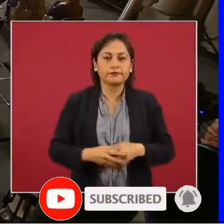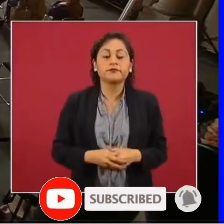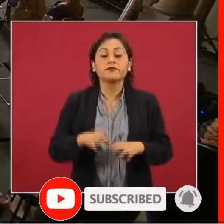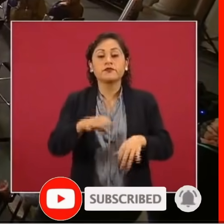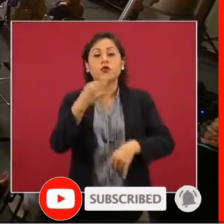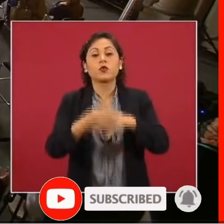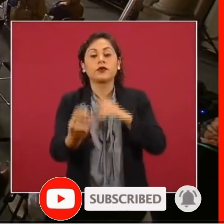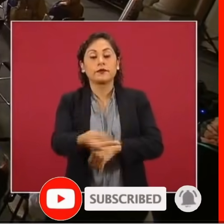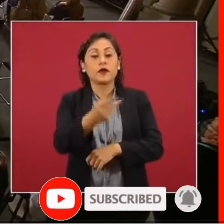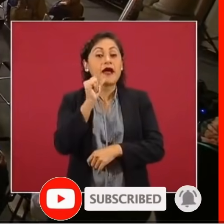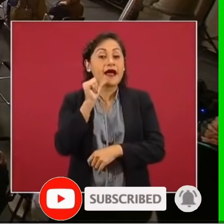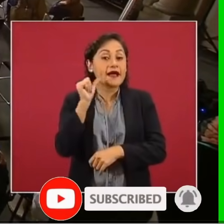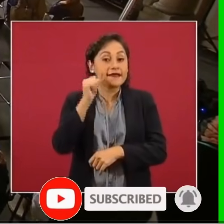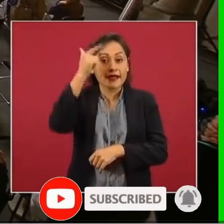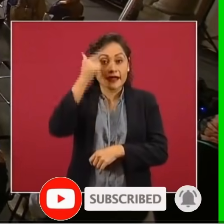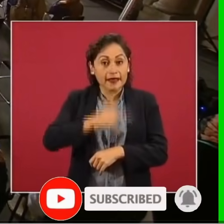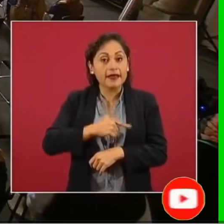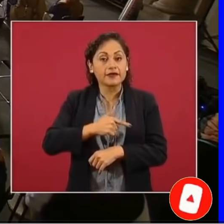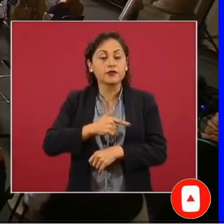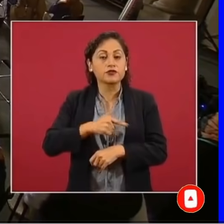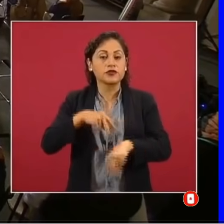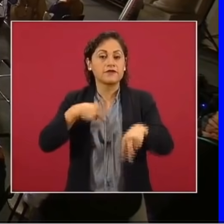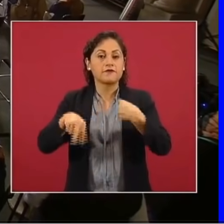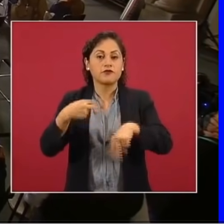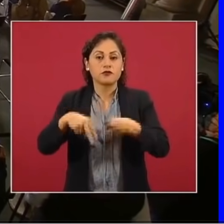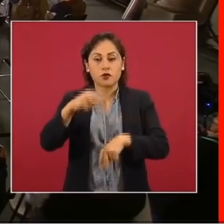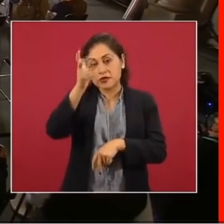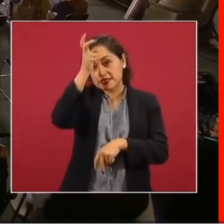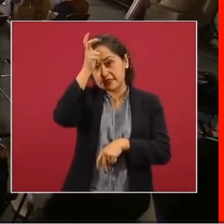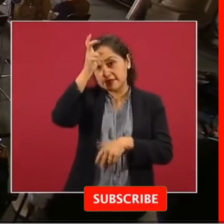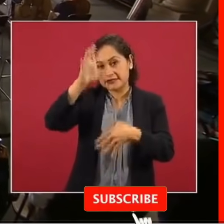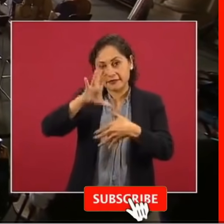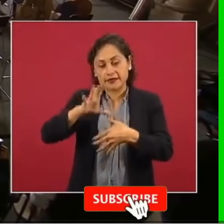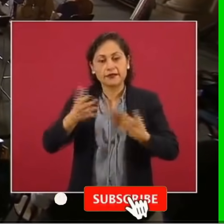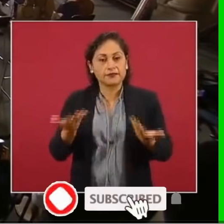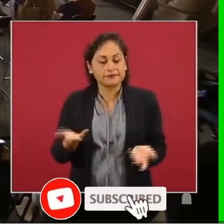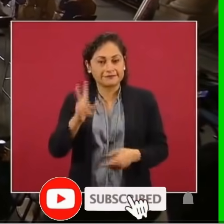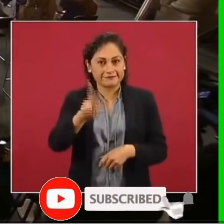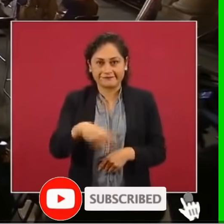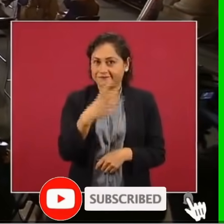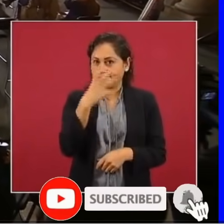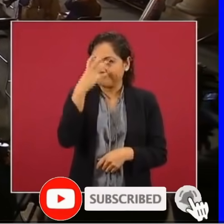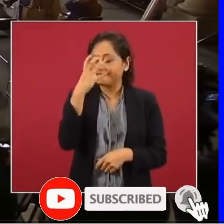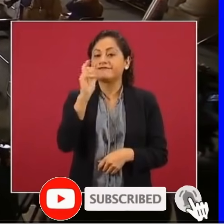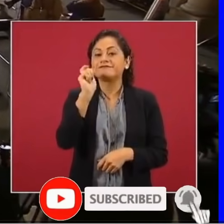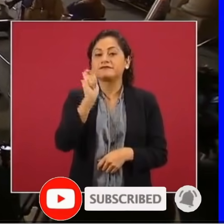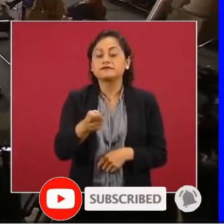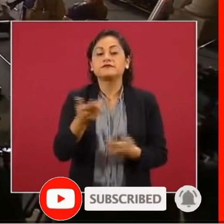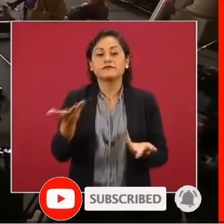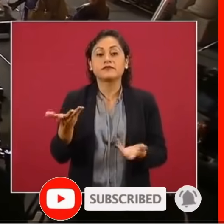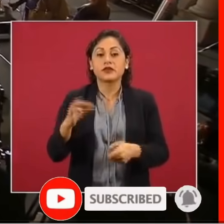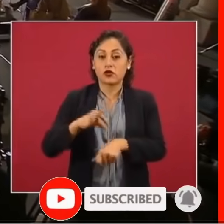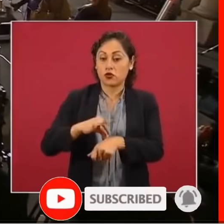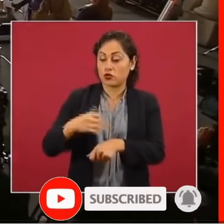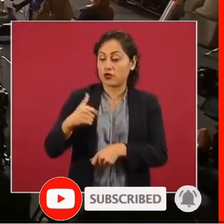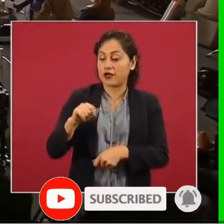presidente. La noche de ayer se disputó un clásico nacional Chivas América. Lo vergonzoso de todo esto fue que, pese a que el doctor Gatell